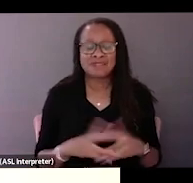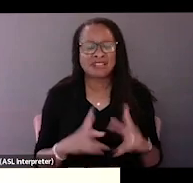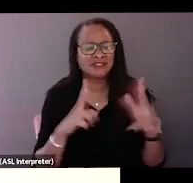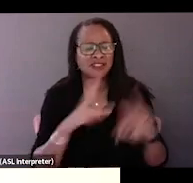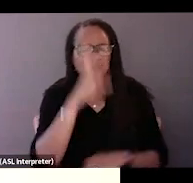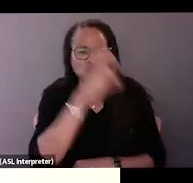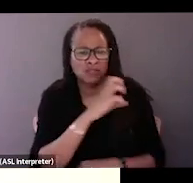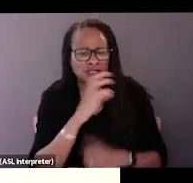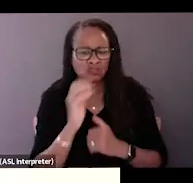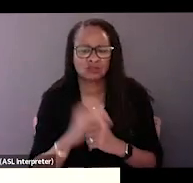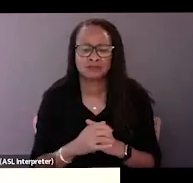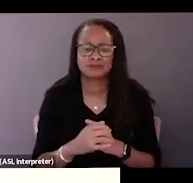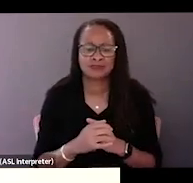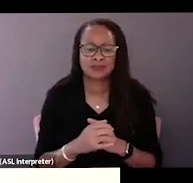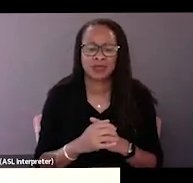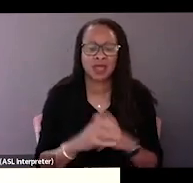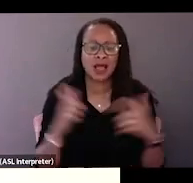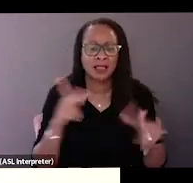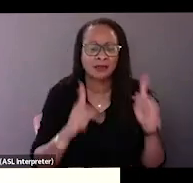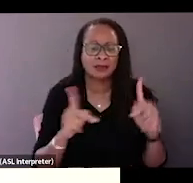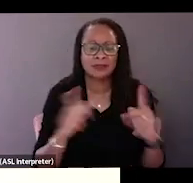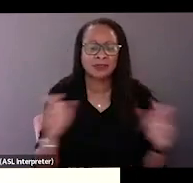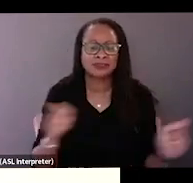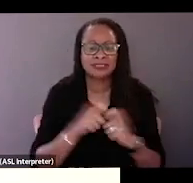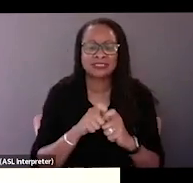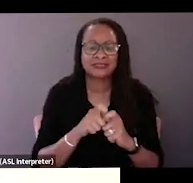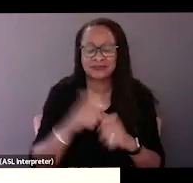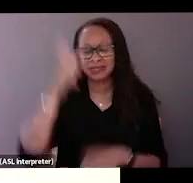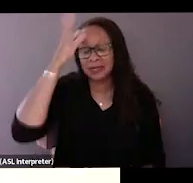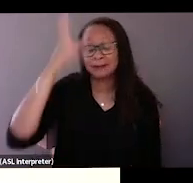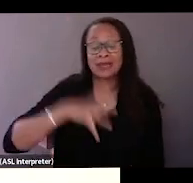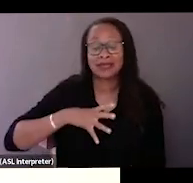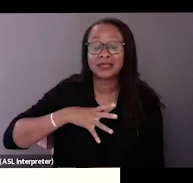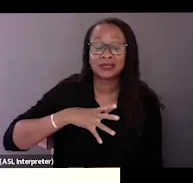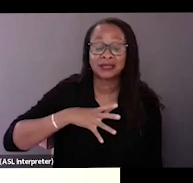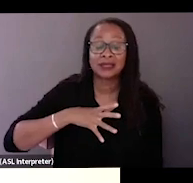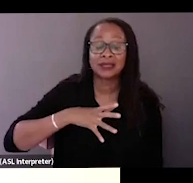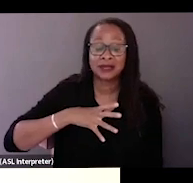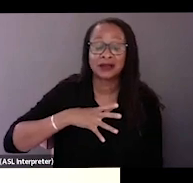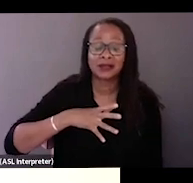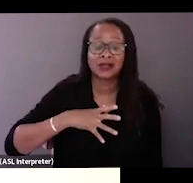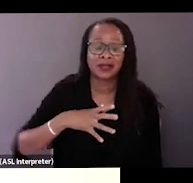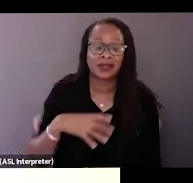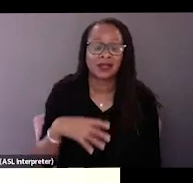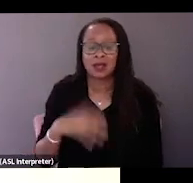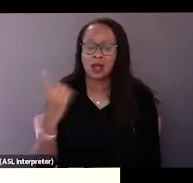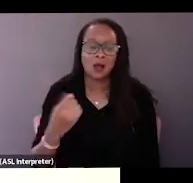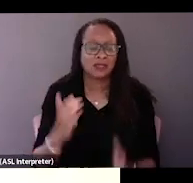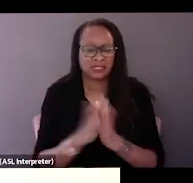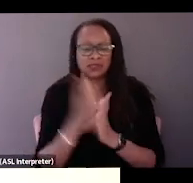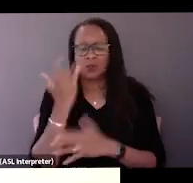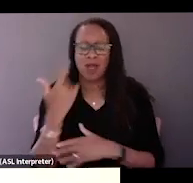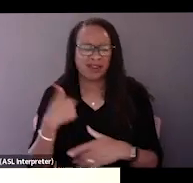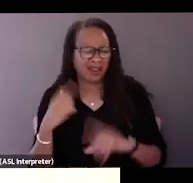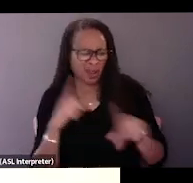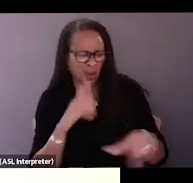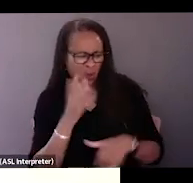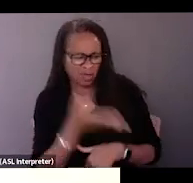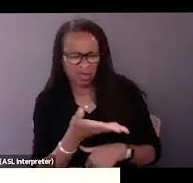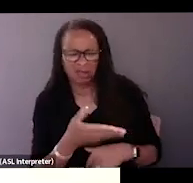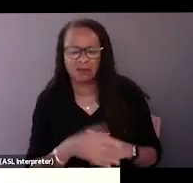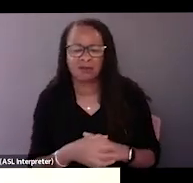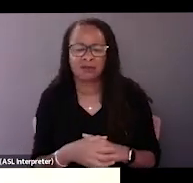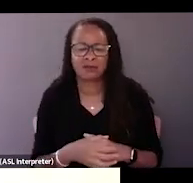mucha gente, sobre todo hombres, siempre me preguntan que por qué fui allí a